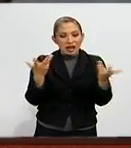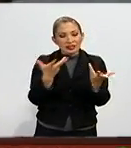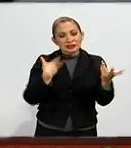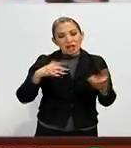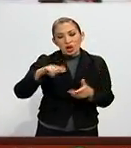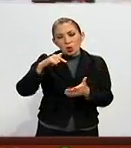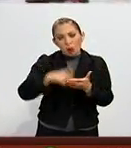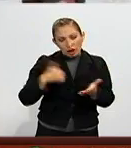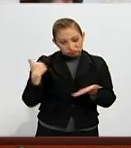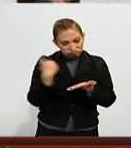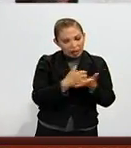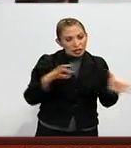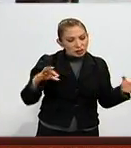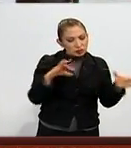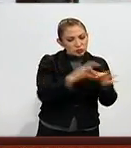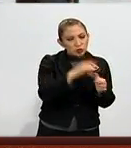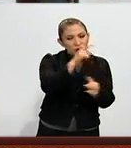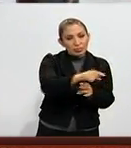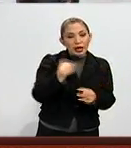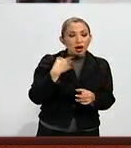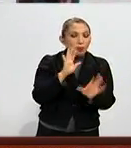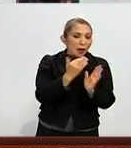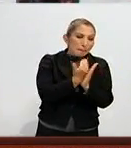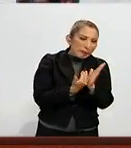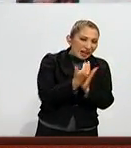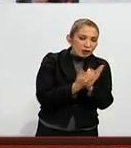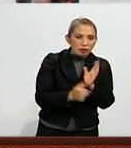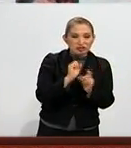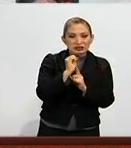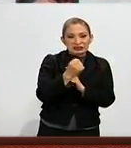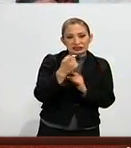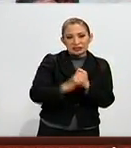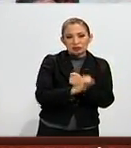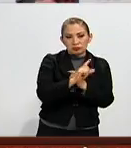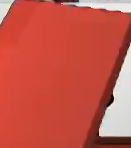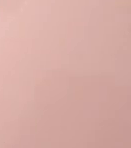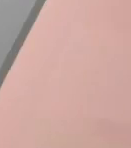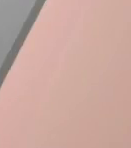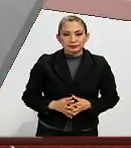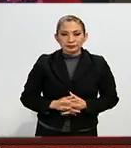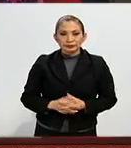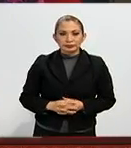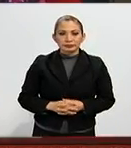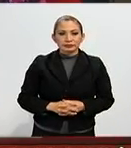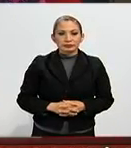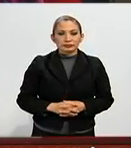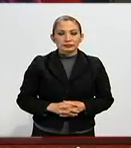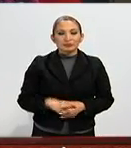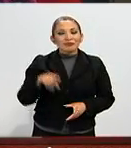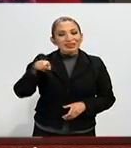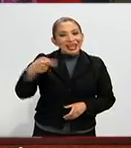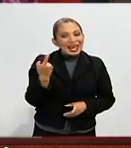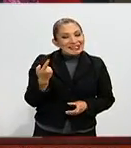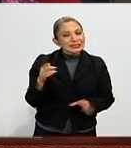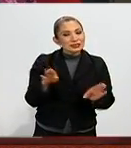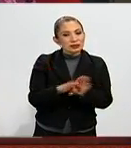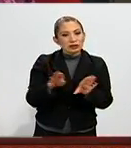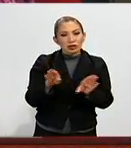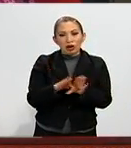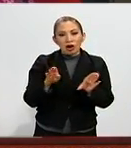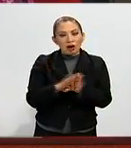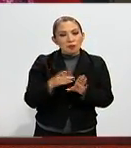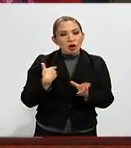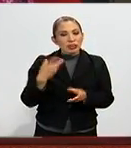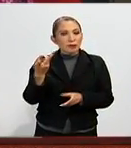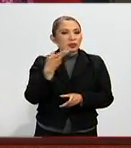de un espacio de cooperación que atienda o mitigue las causas de este flagelo. Se trata de alinear nuestras